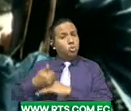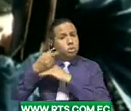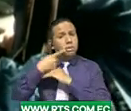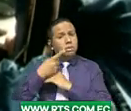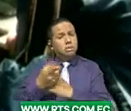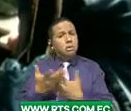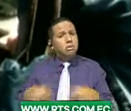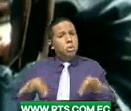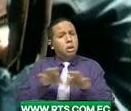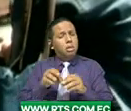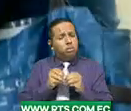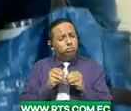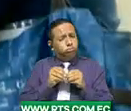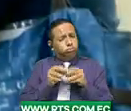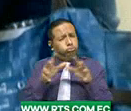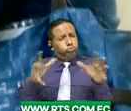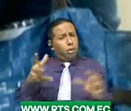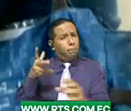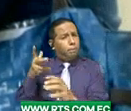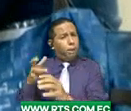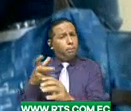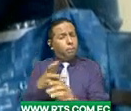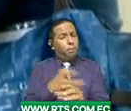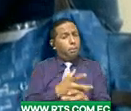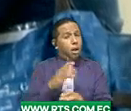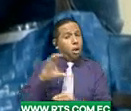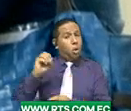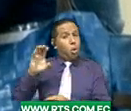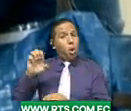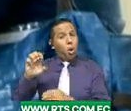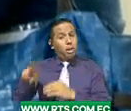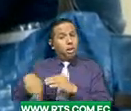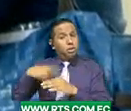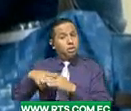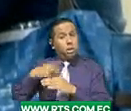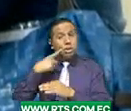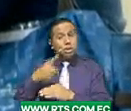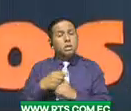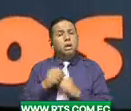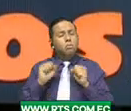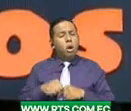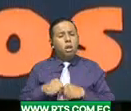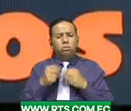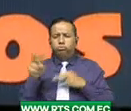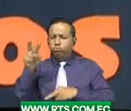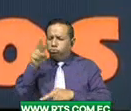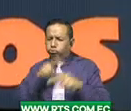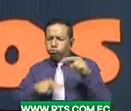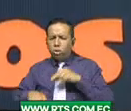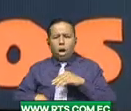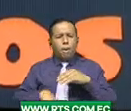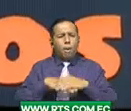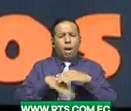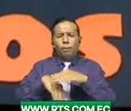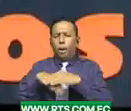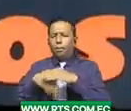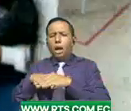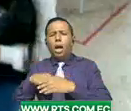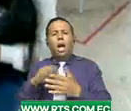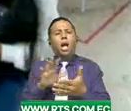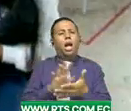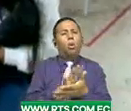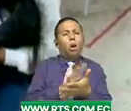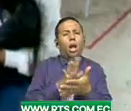a la cobertura de vacunación, el COE Nacional evaluará el aforo en los centros de desarrollo infantil, que al momento funcionan con